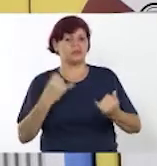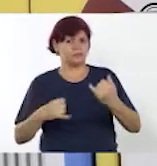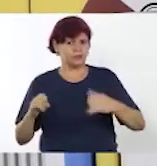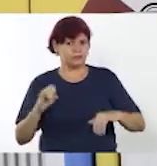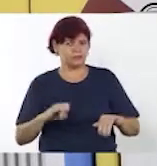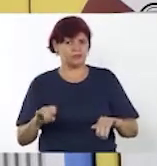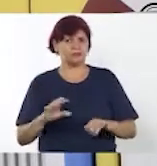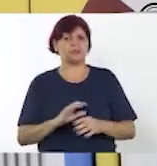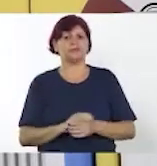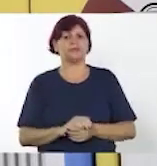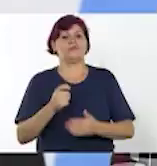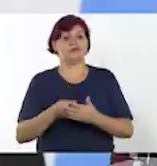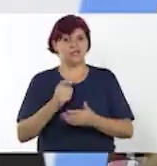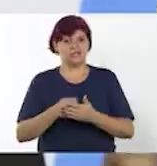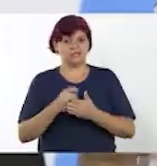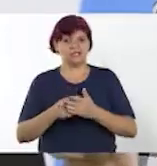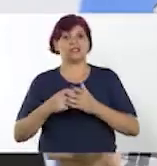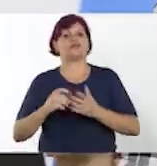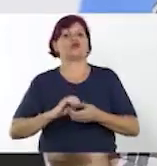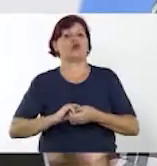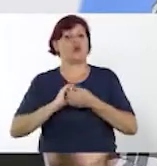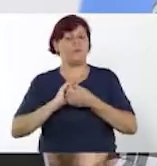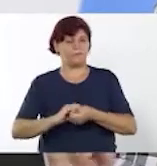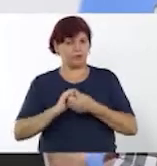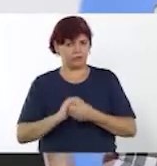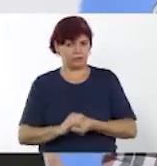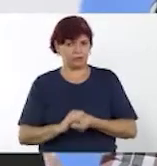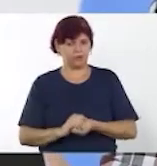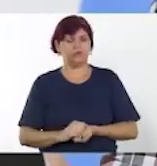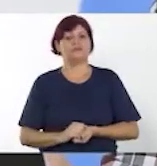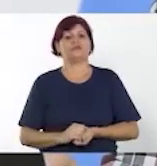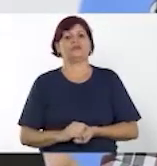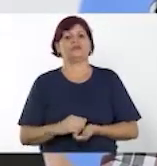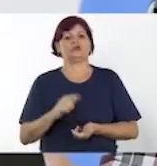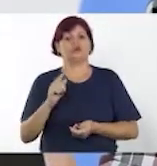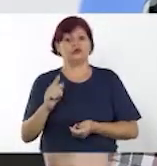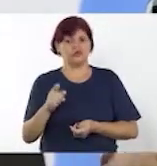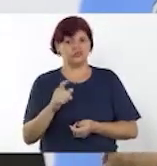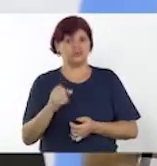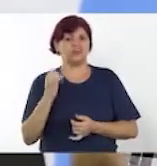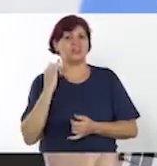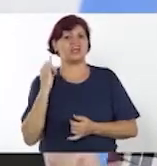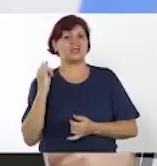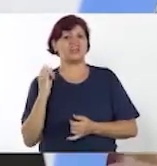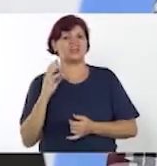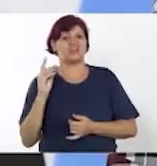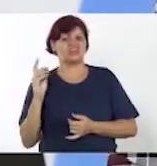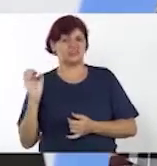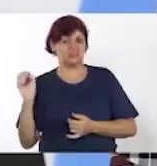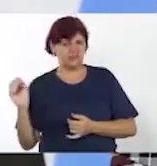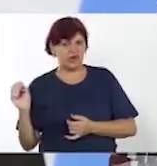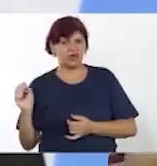diciendo. Ahora, insistir con ustedes, compañeros, que independientemente de las identidades trigonométricas y las